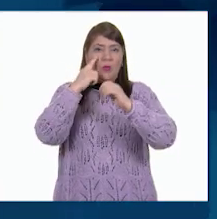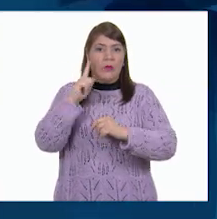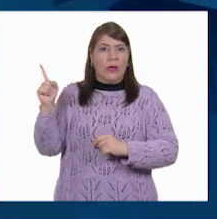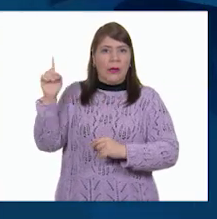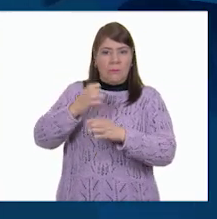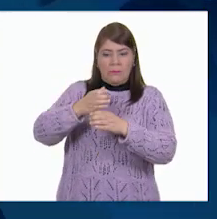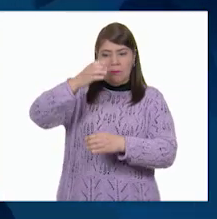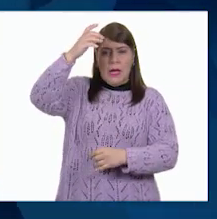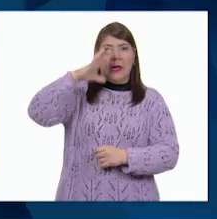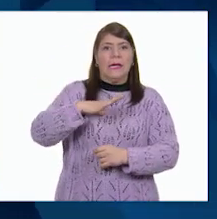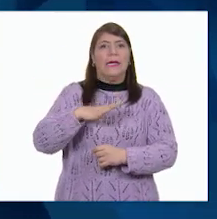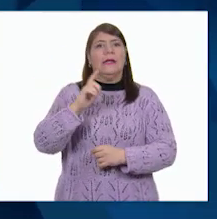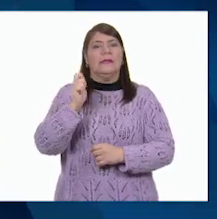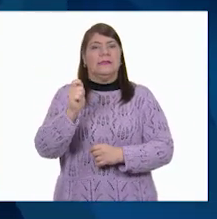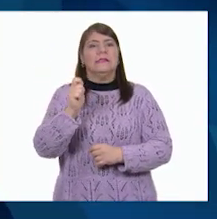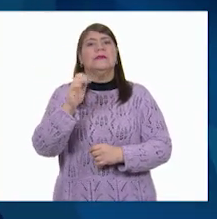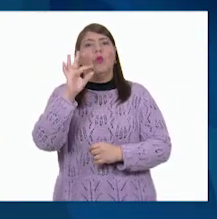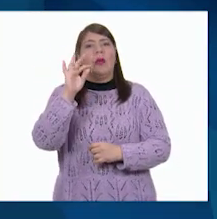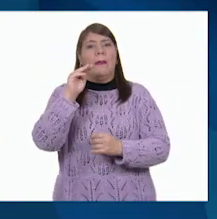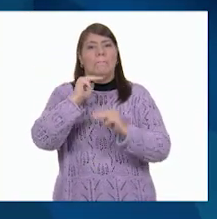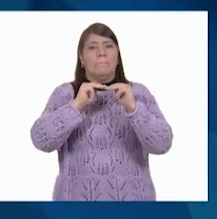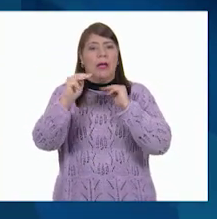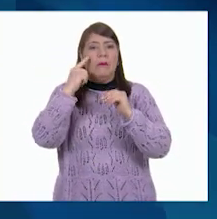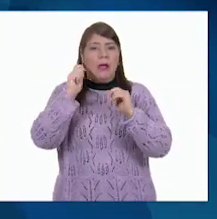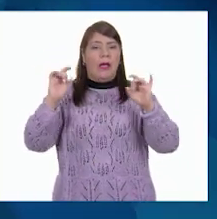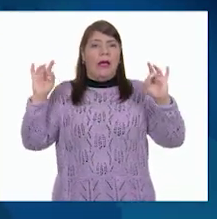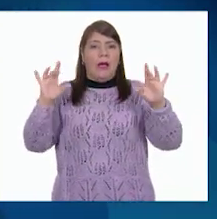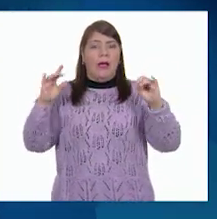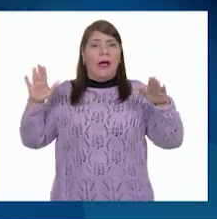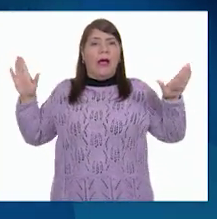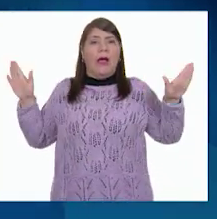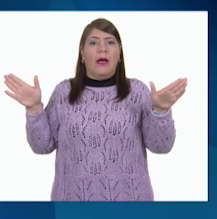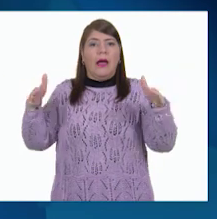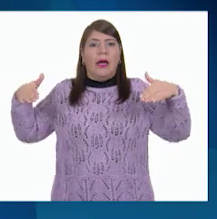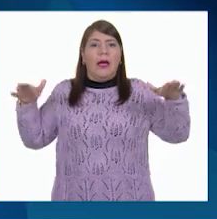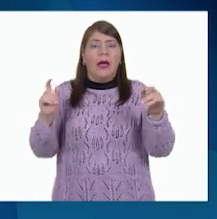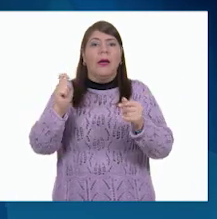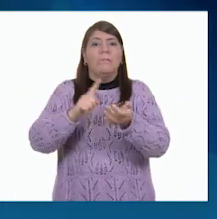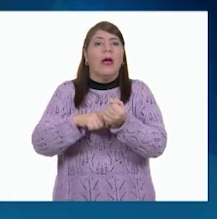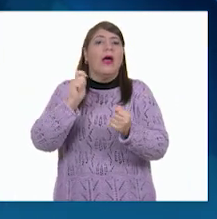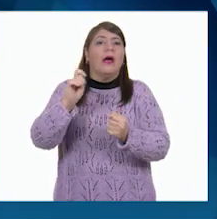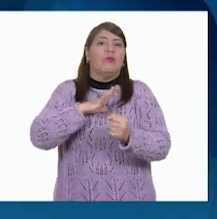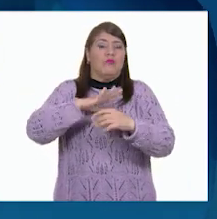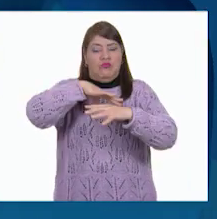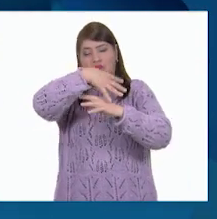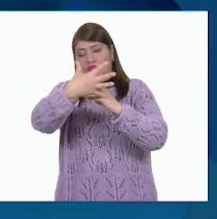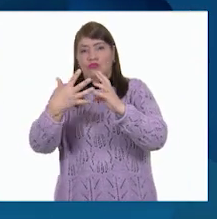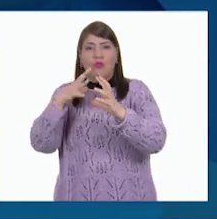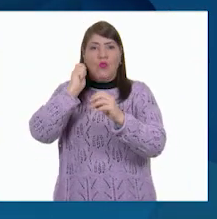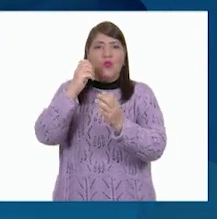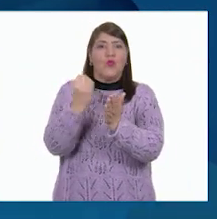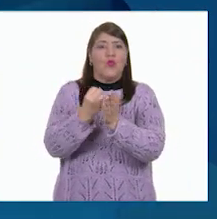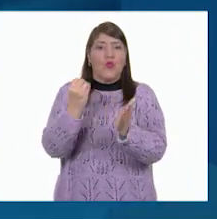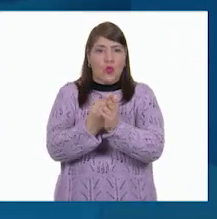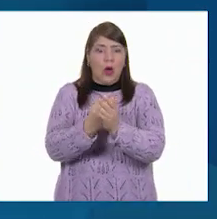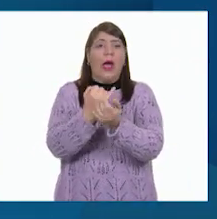altura, dominada por la hermosa Victoria alada bañada en oro, símbolo de la independencia conquistada.